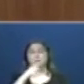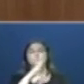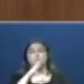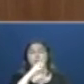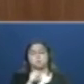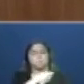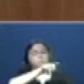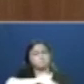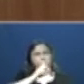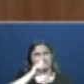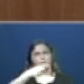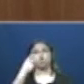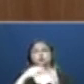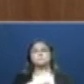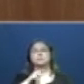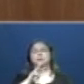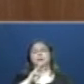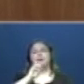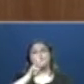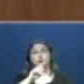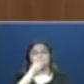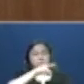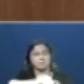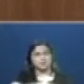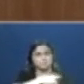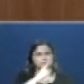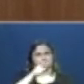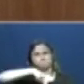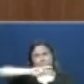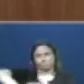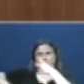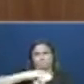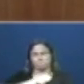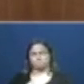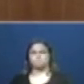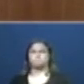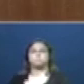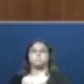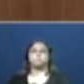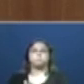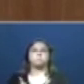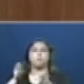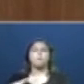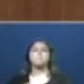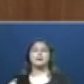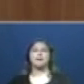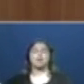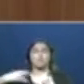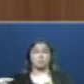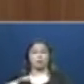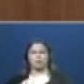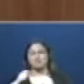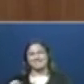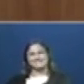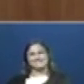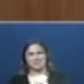trimestre de 2014 renovaremos nuestro impulso a la innovación aprobando una estrategia de especialización inteligente en